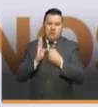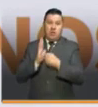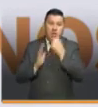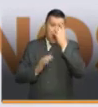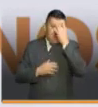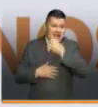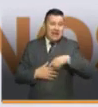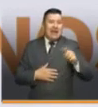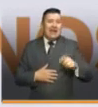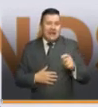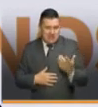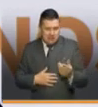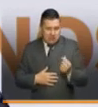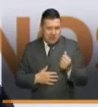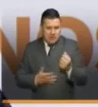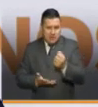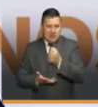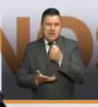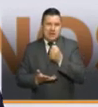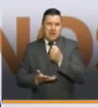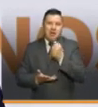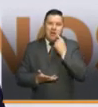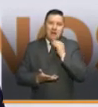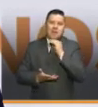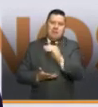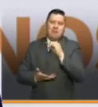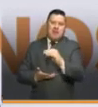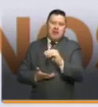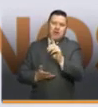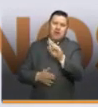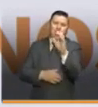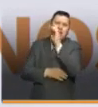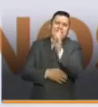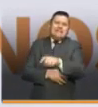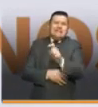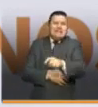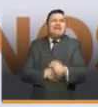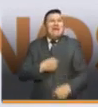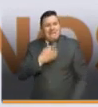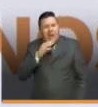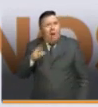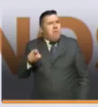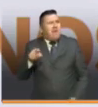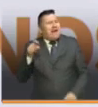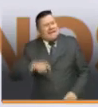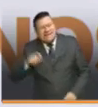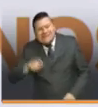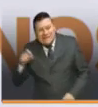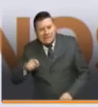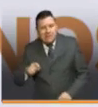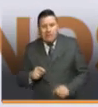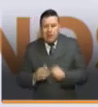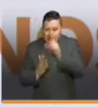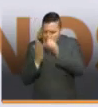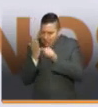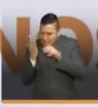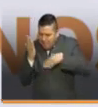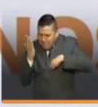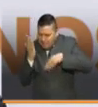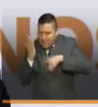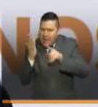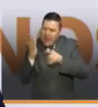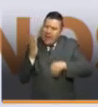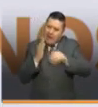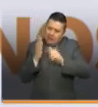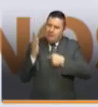porque aquí necesitamos es recursos para poderle asignar a todos los colombianos que sí lo necesitan en ese momento y que no están en ningún programa social